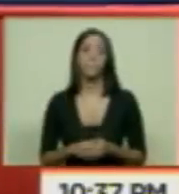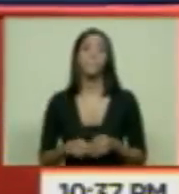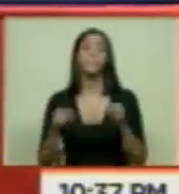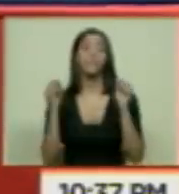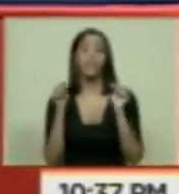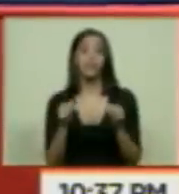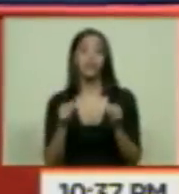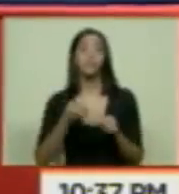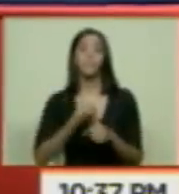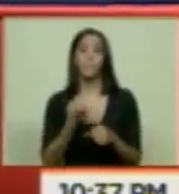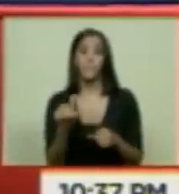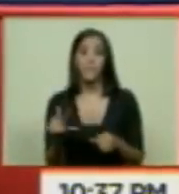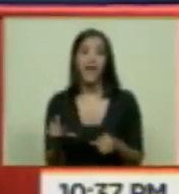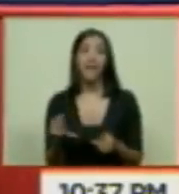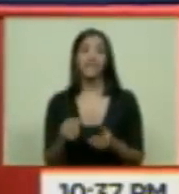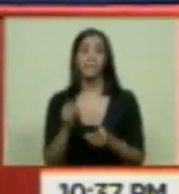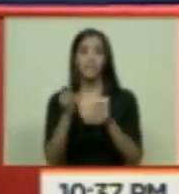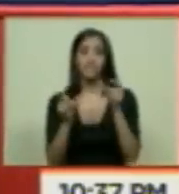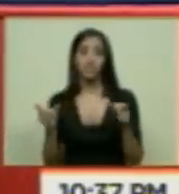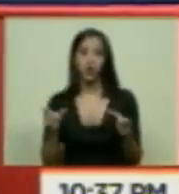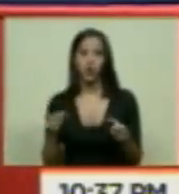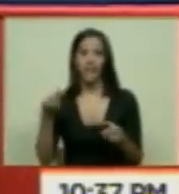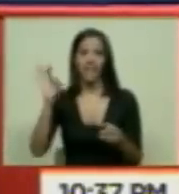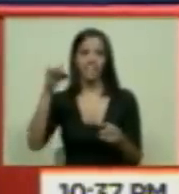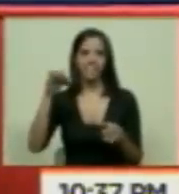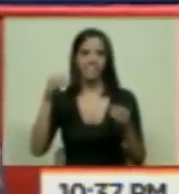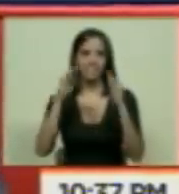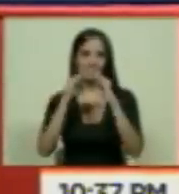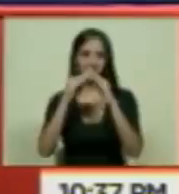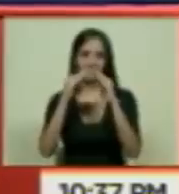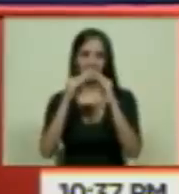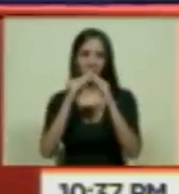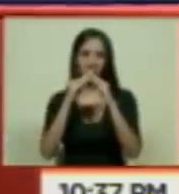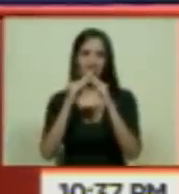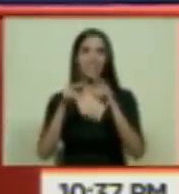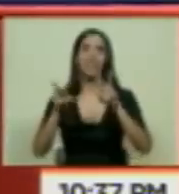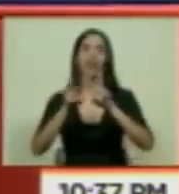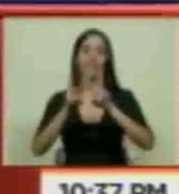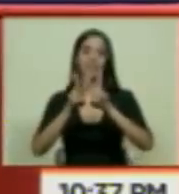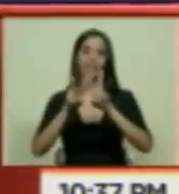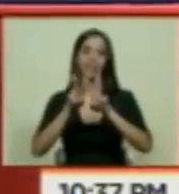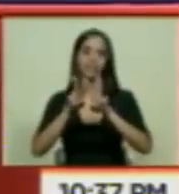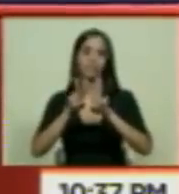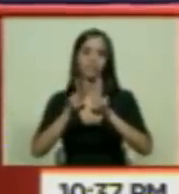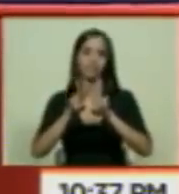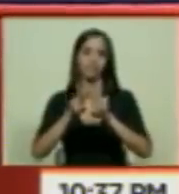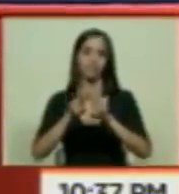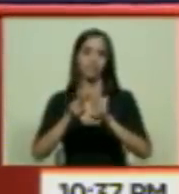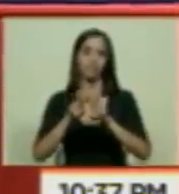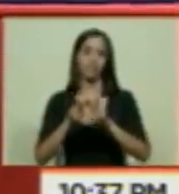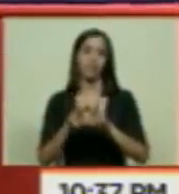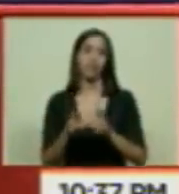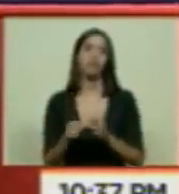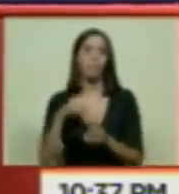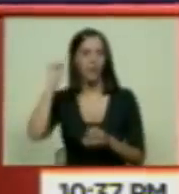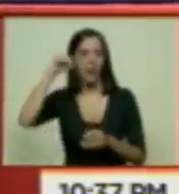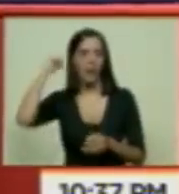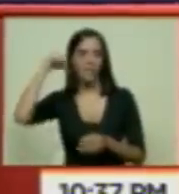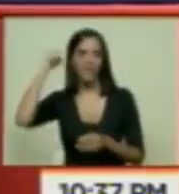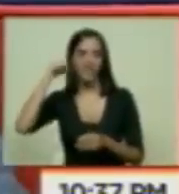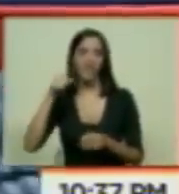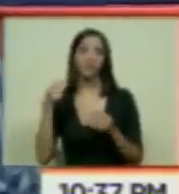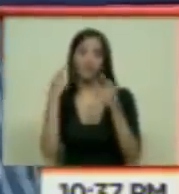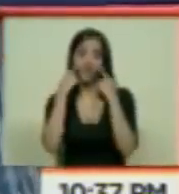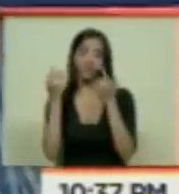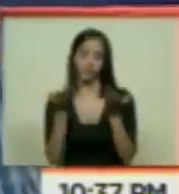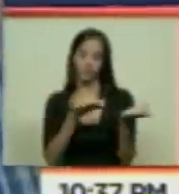estuvieron varios beneficiarios de la gran misión Vivienda de Venezuela. Vamos a poner el video y esto fue lo